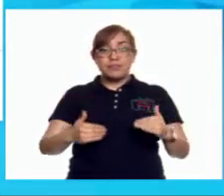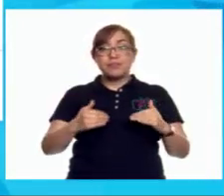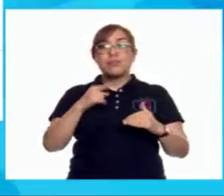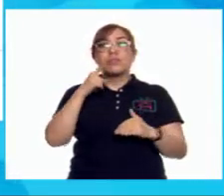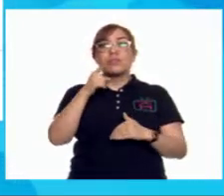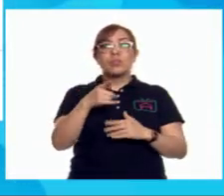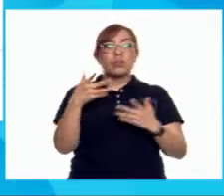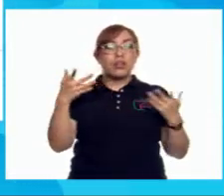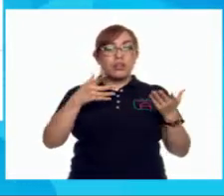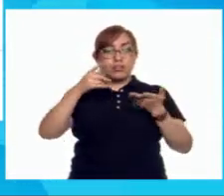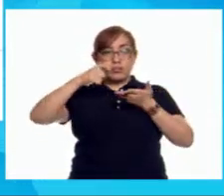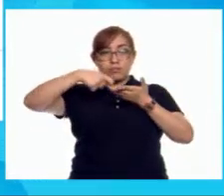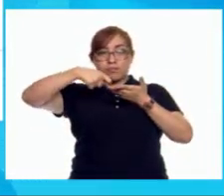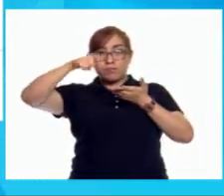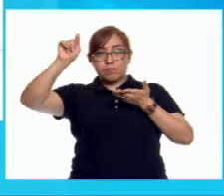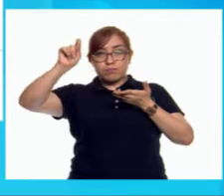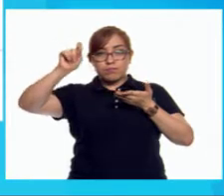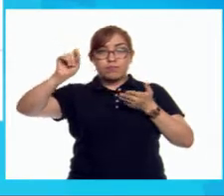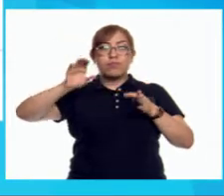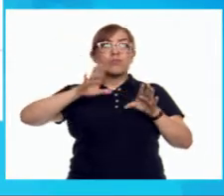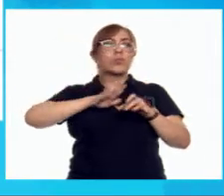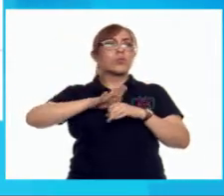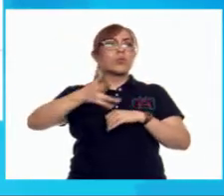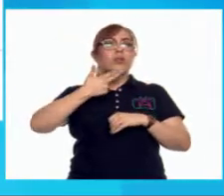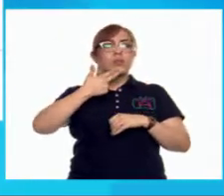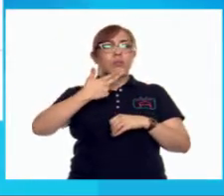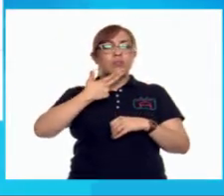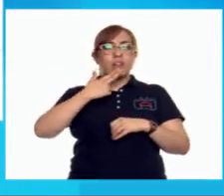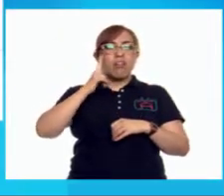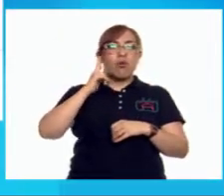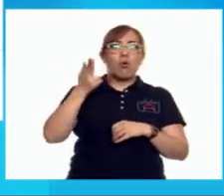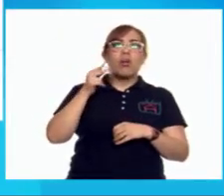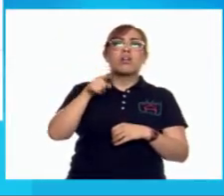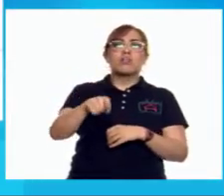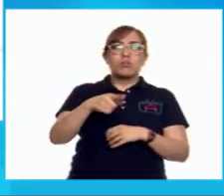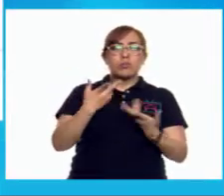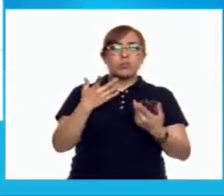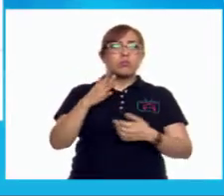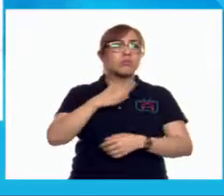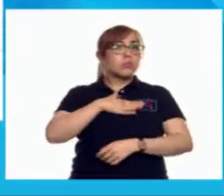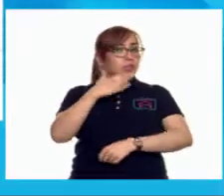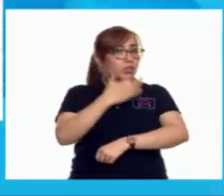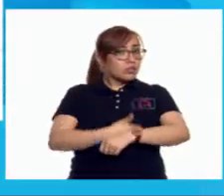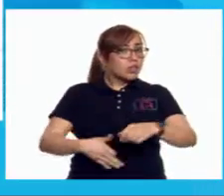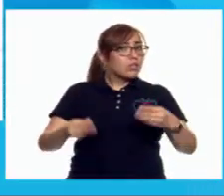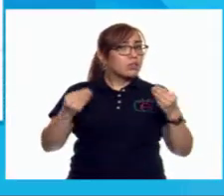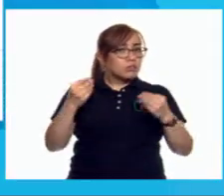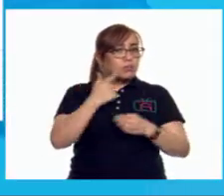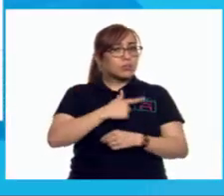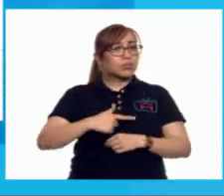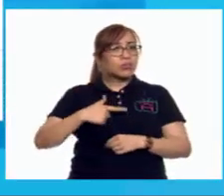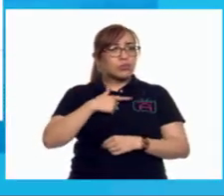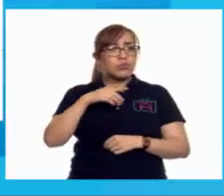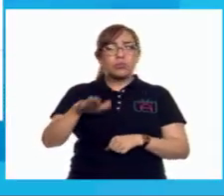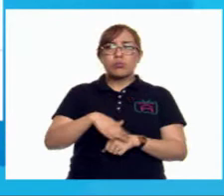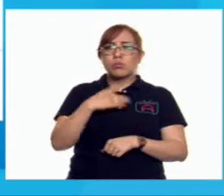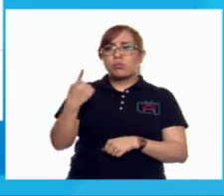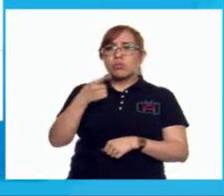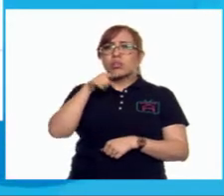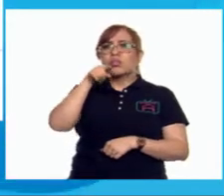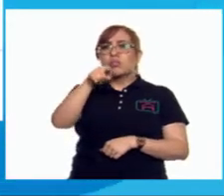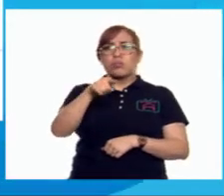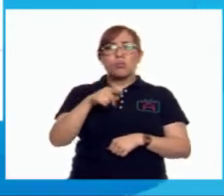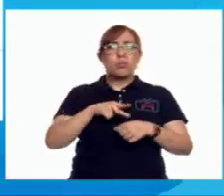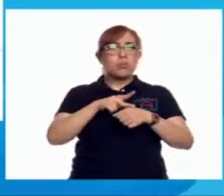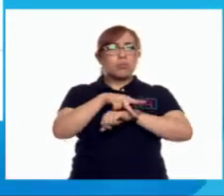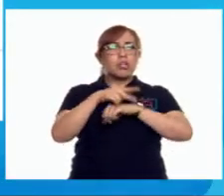de conocer? Hola tú, buenas tardes, mucho gusto. O, ¿por qué estás tan arrugado? Y